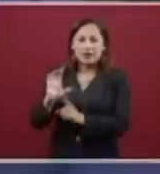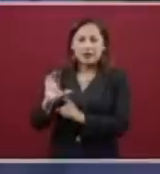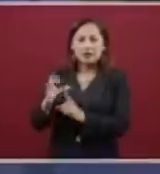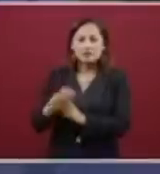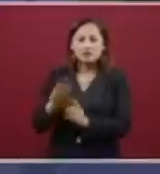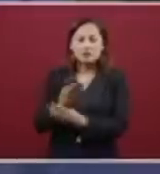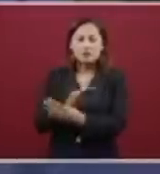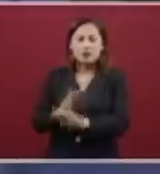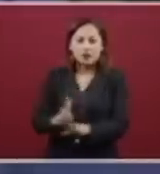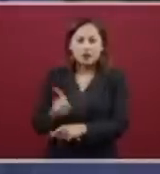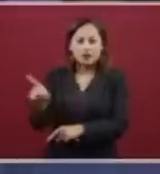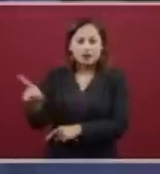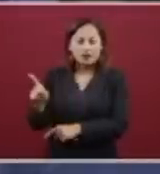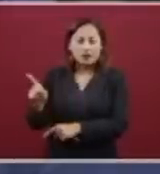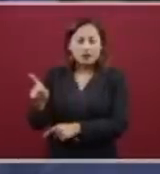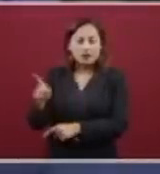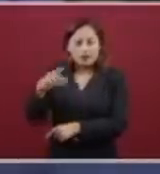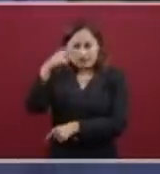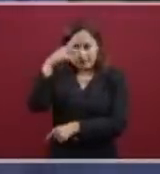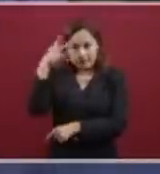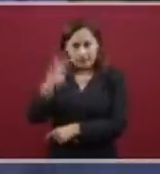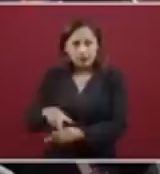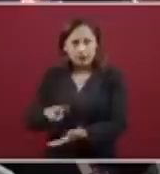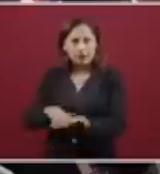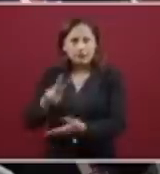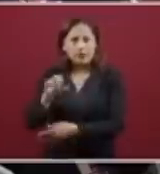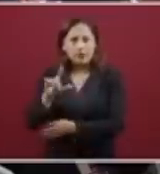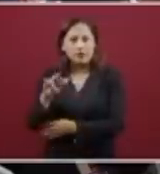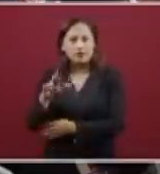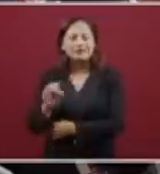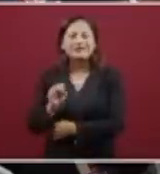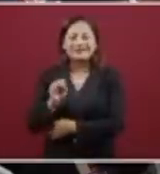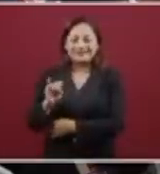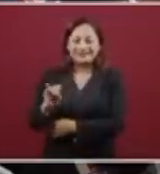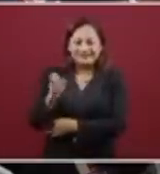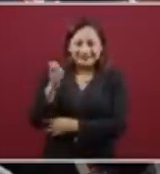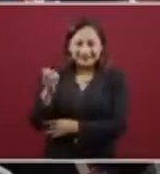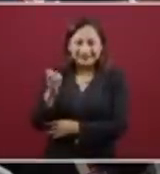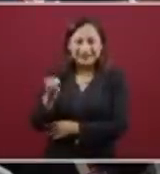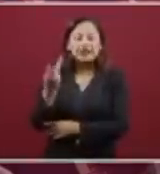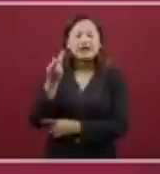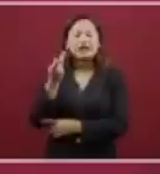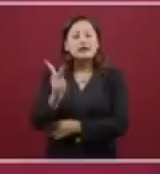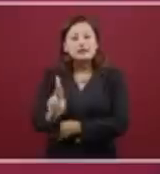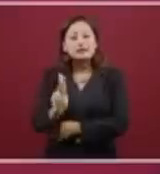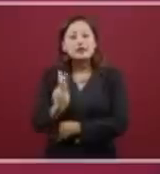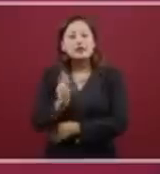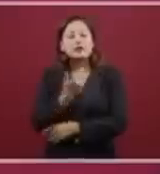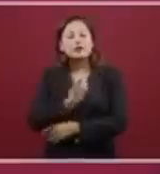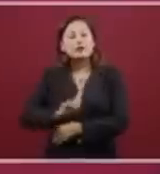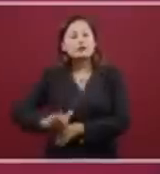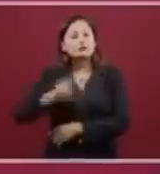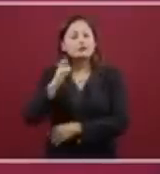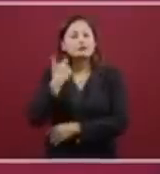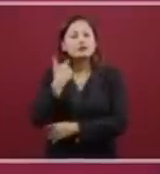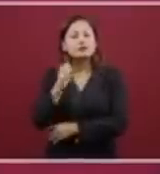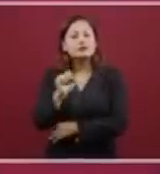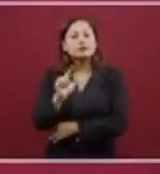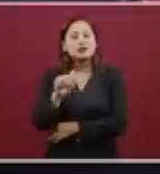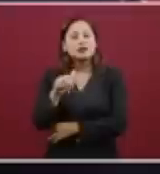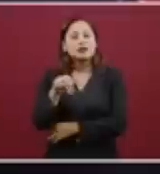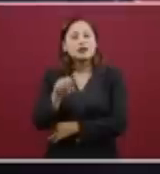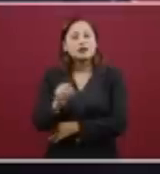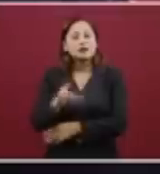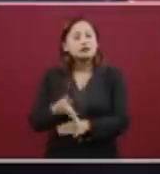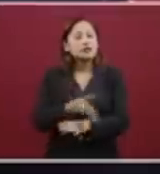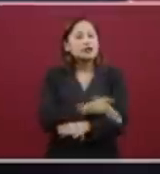pero cuando salinas este creo que que estuvo en